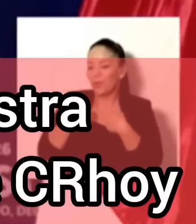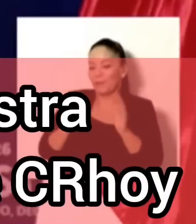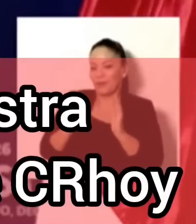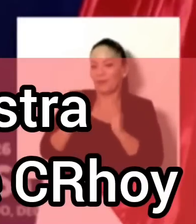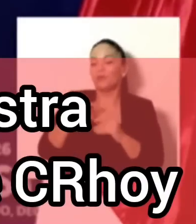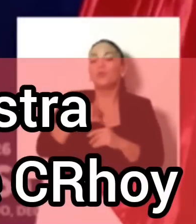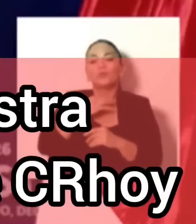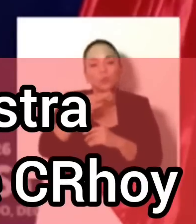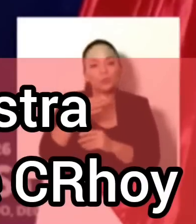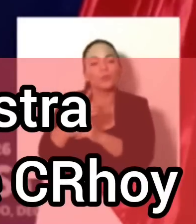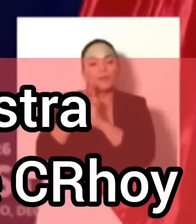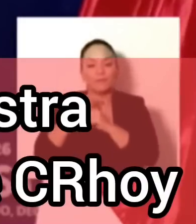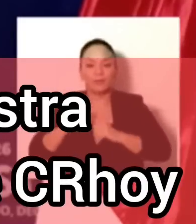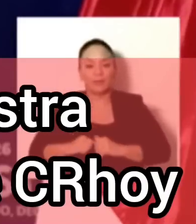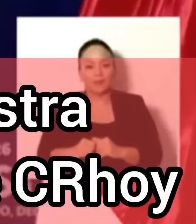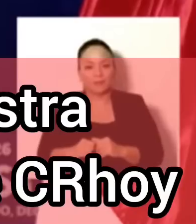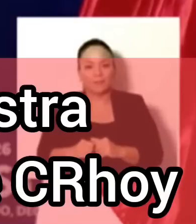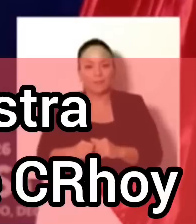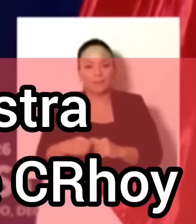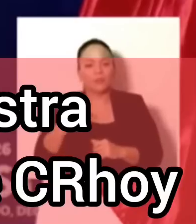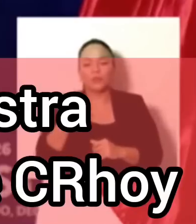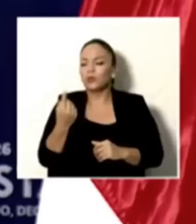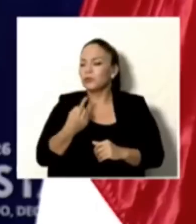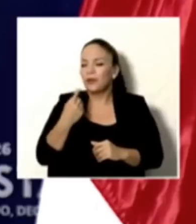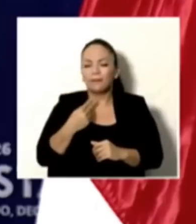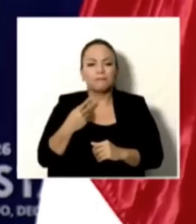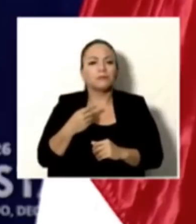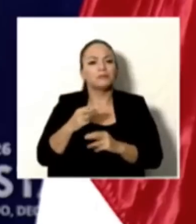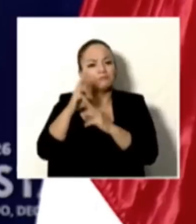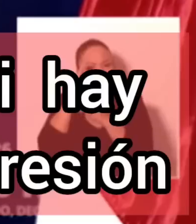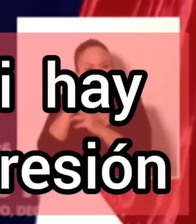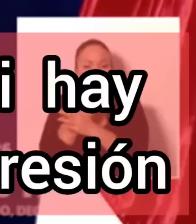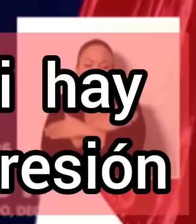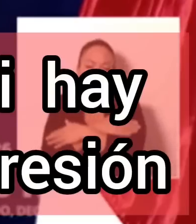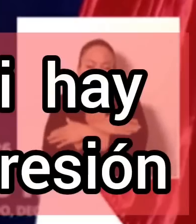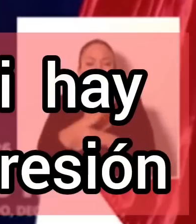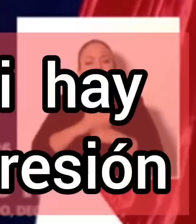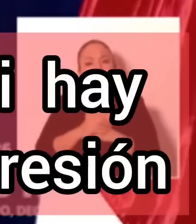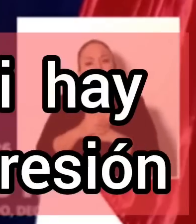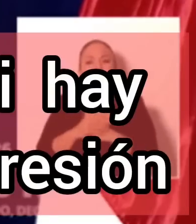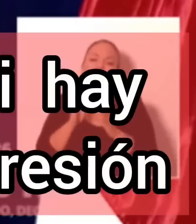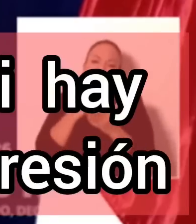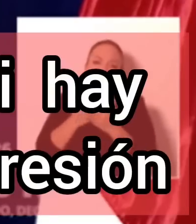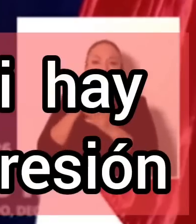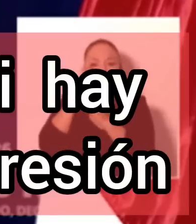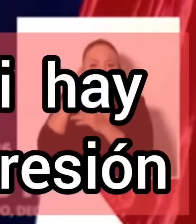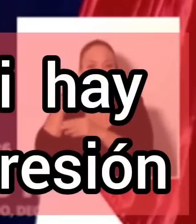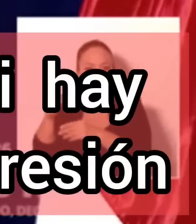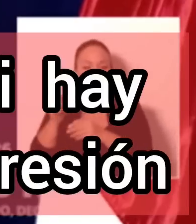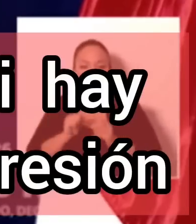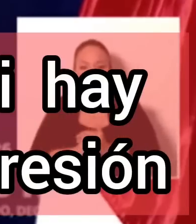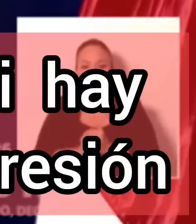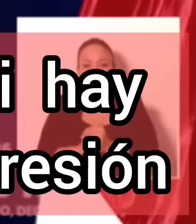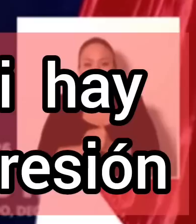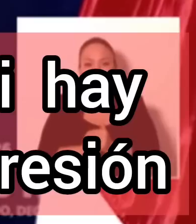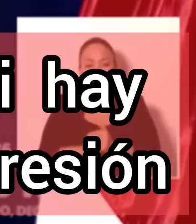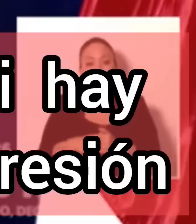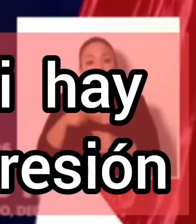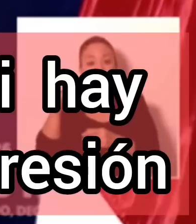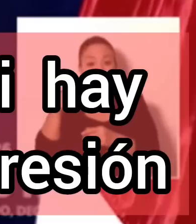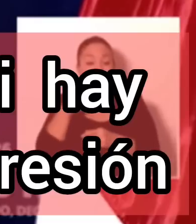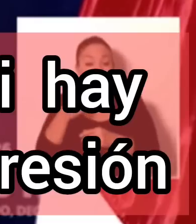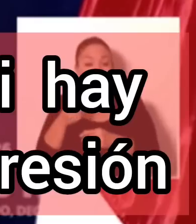a defender. Que siempre lo hago con mucho cariño y respeto, con mucho respeto por usted. Eso